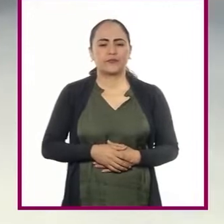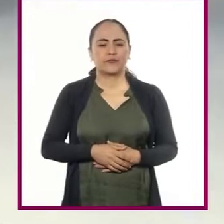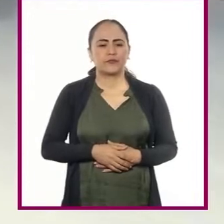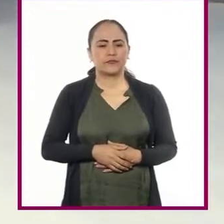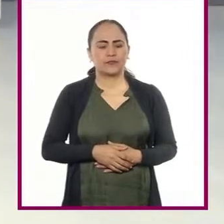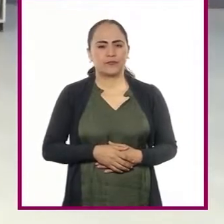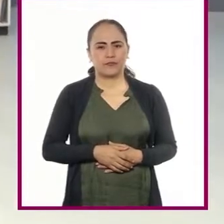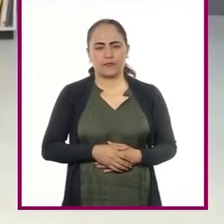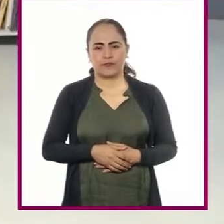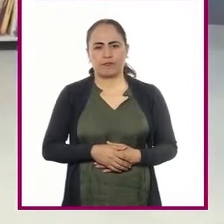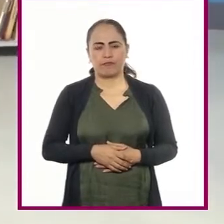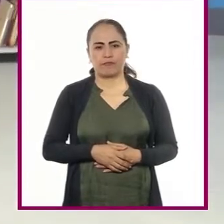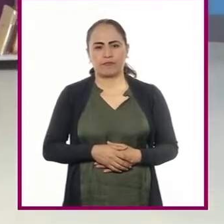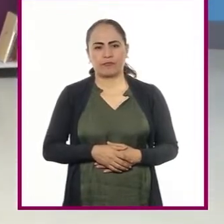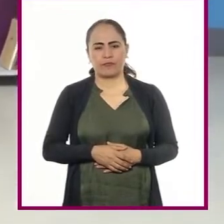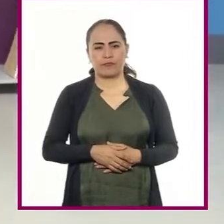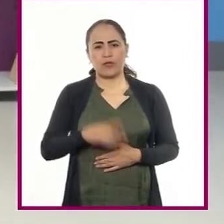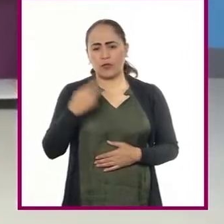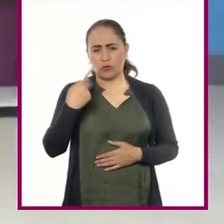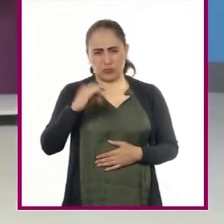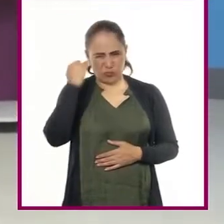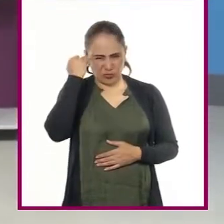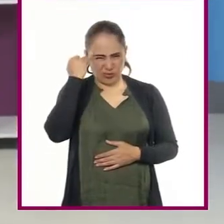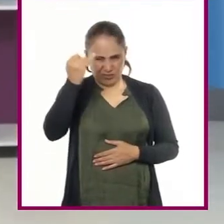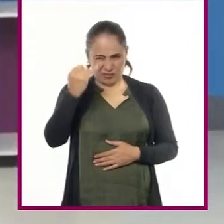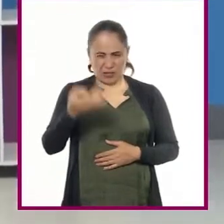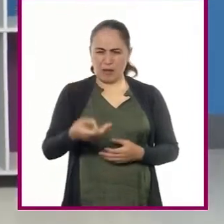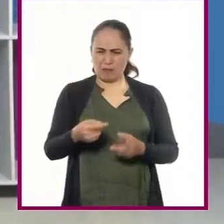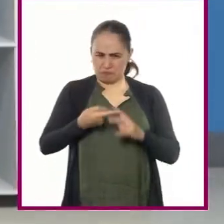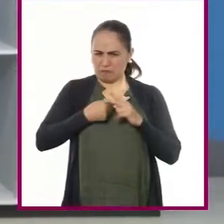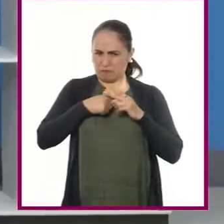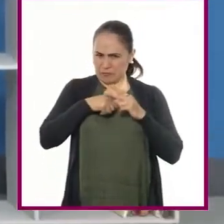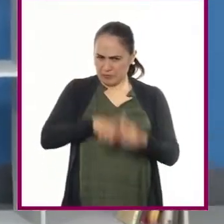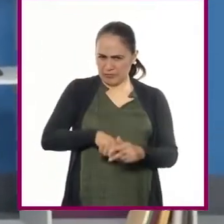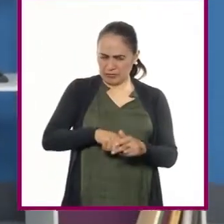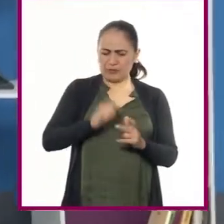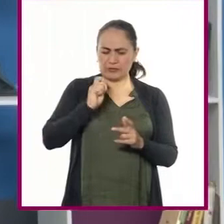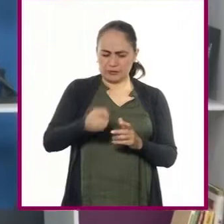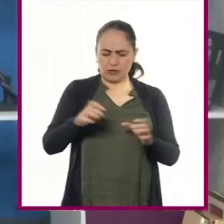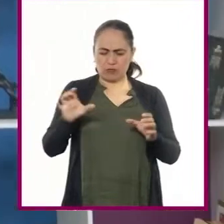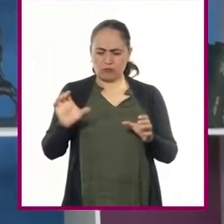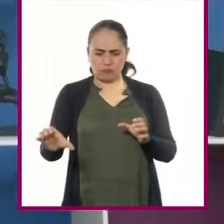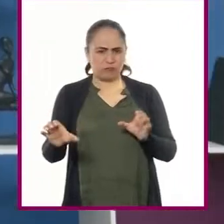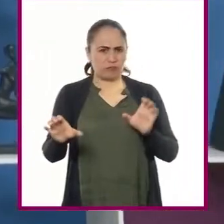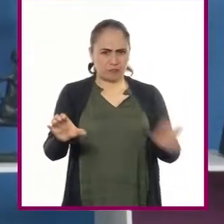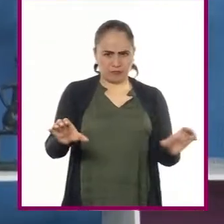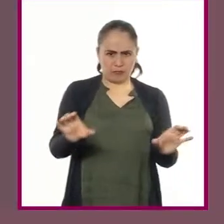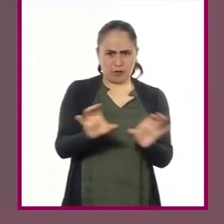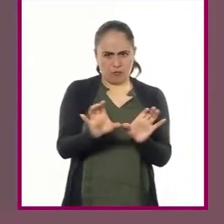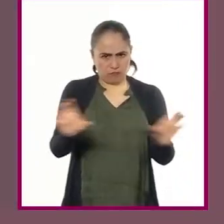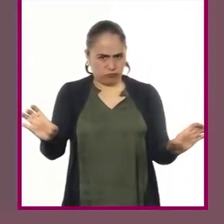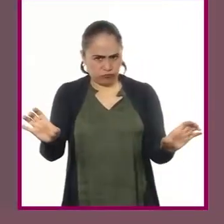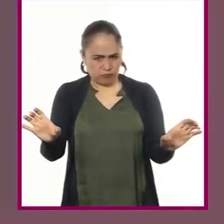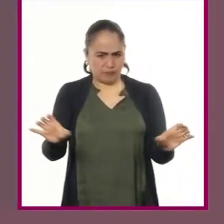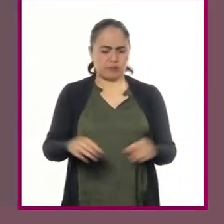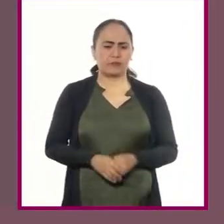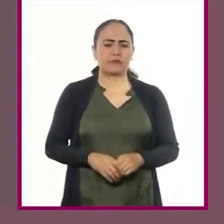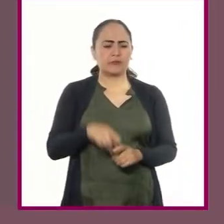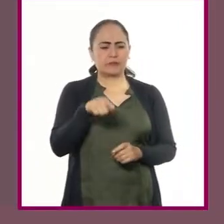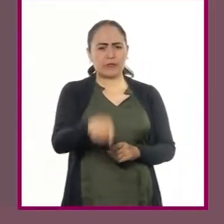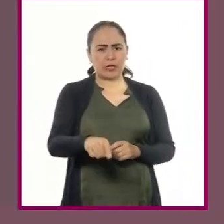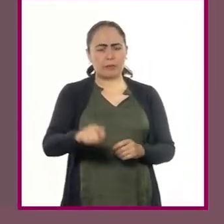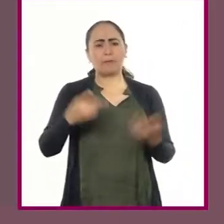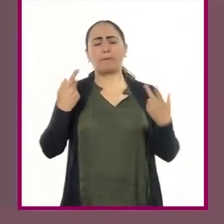En el proyecto original de ambas repúblicas estarían separadas, siendo en última instancia los